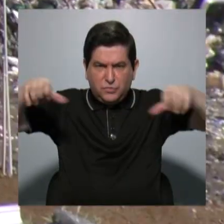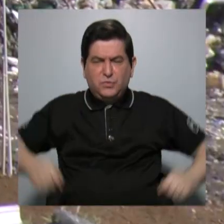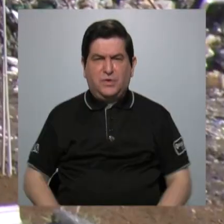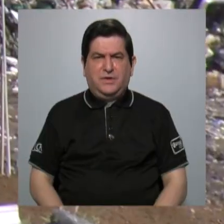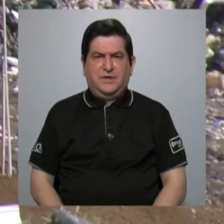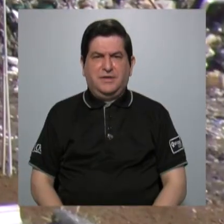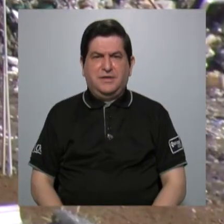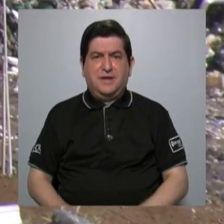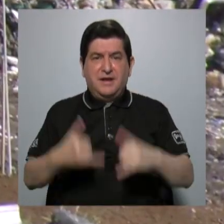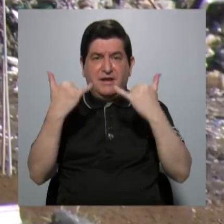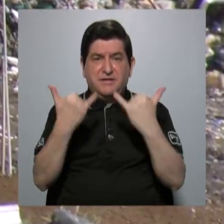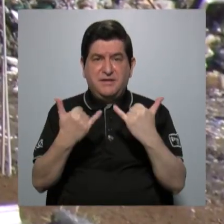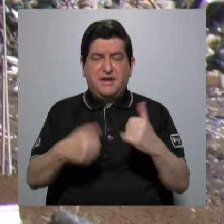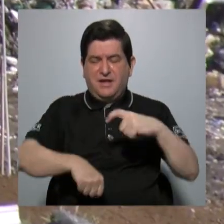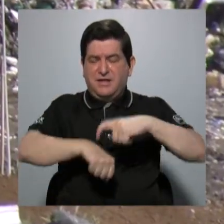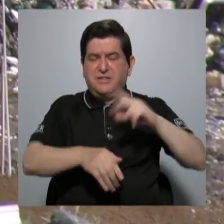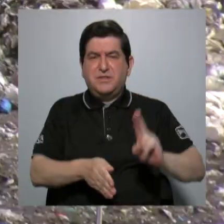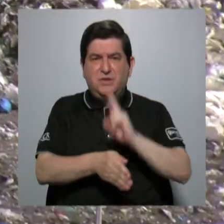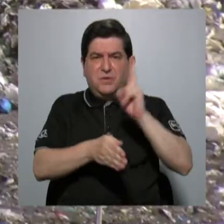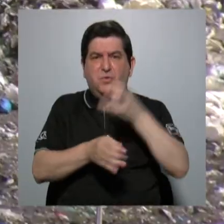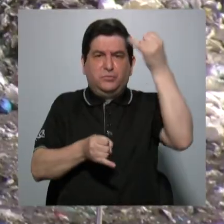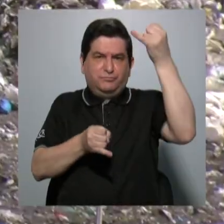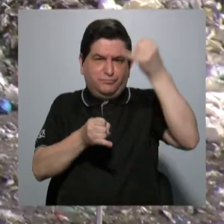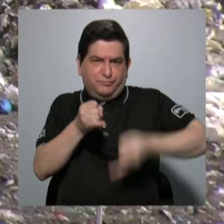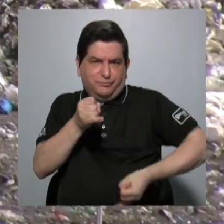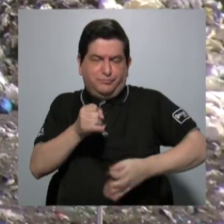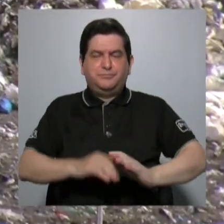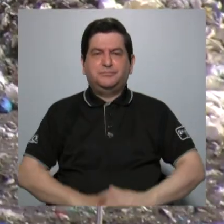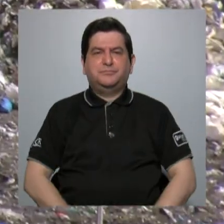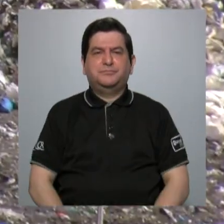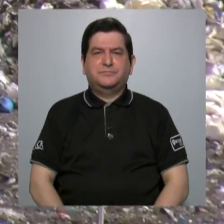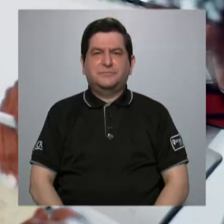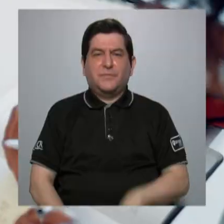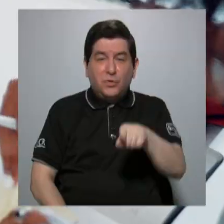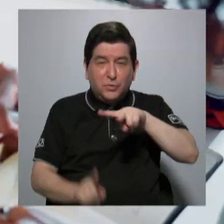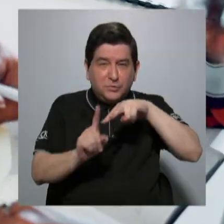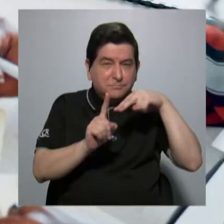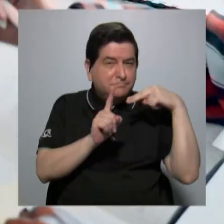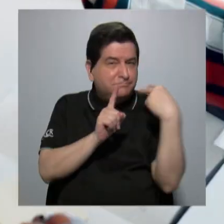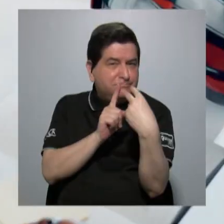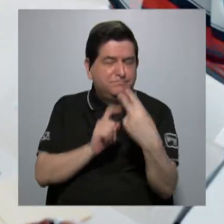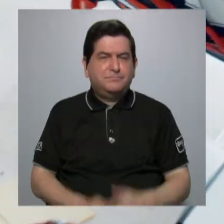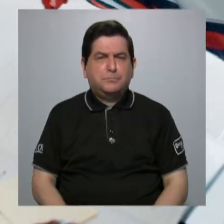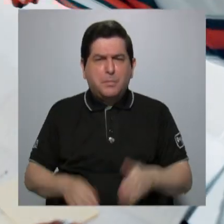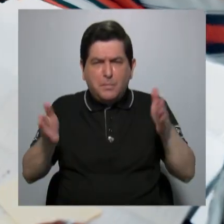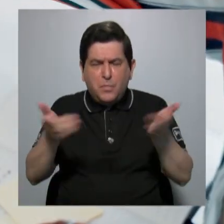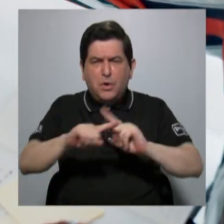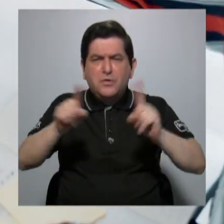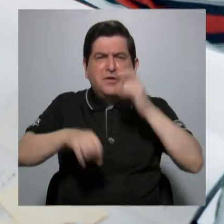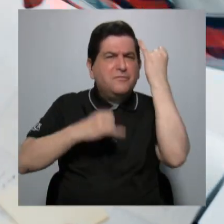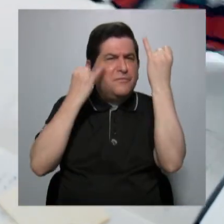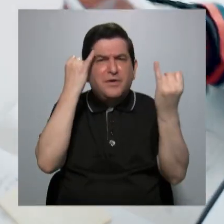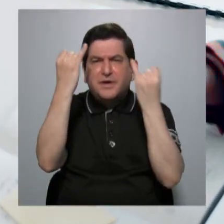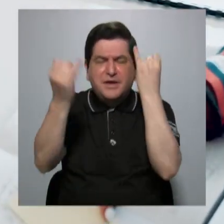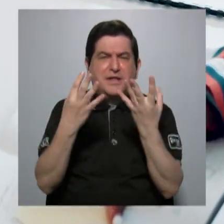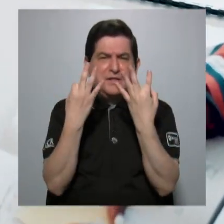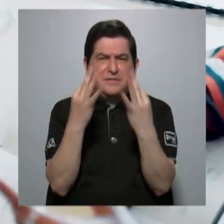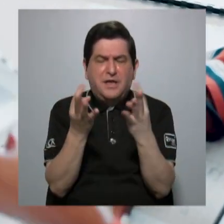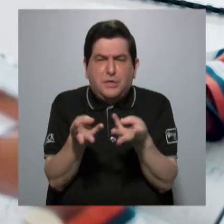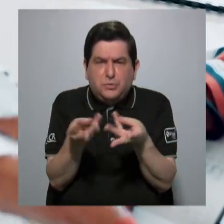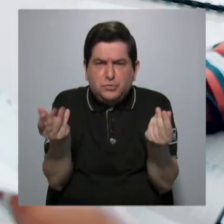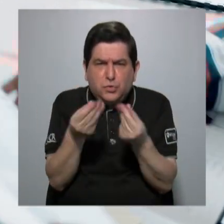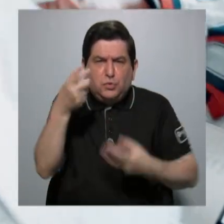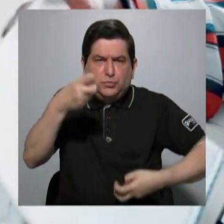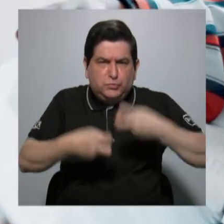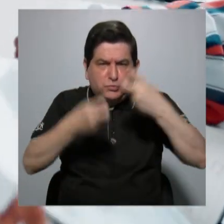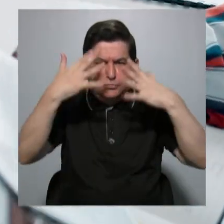actuales vertederos, los cuales alcanzaron ya su vida útil. Bajo este panorama, se han promovido distintas ideas